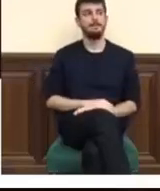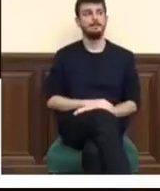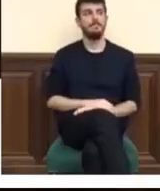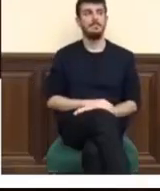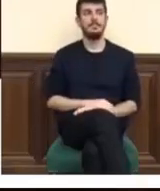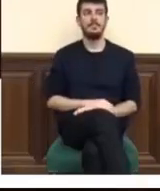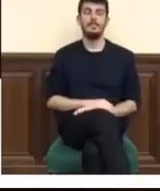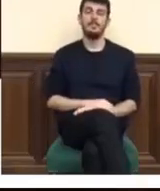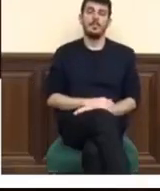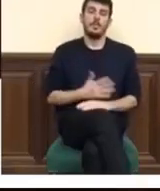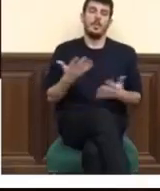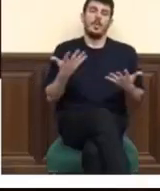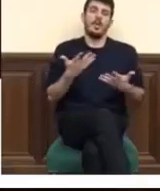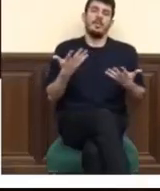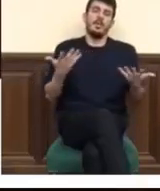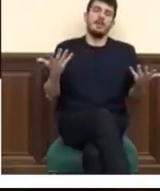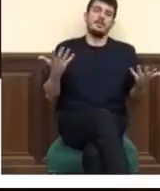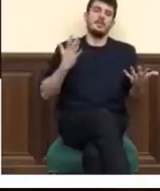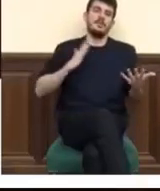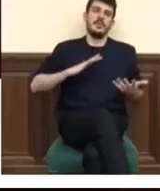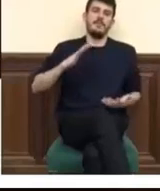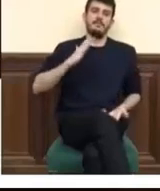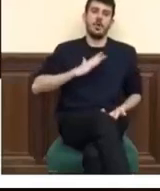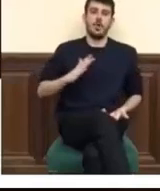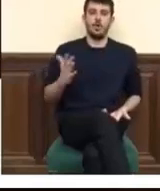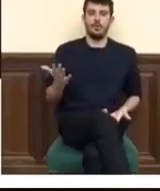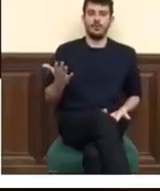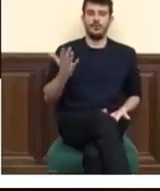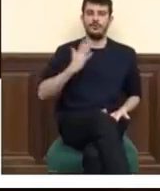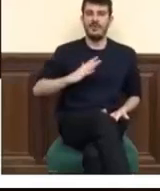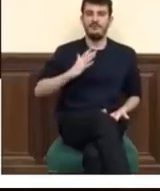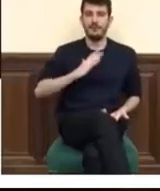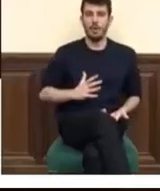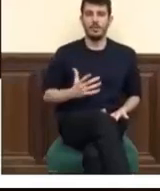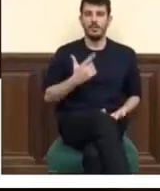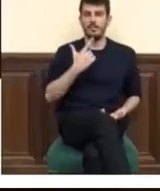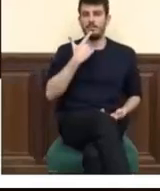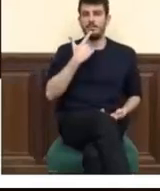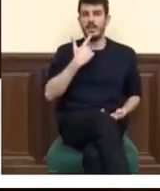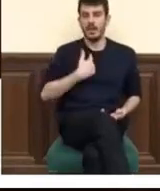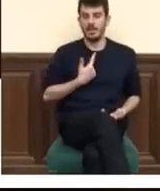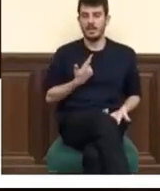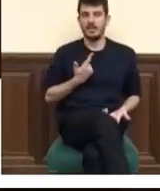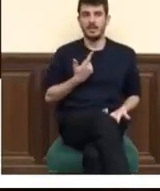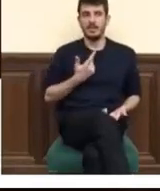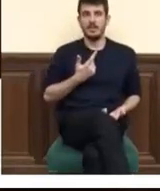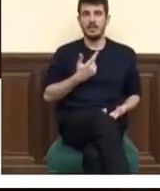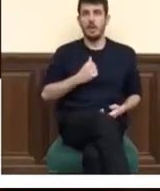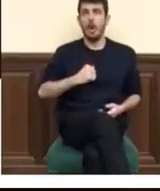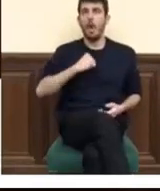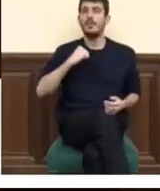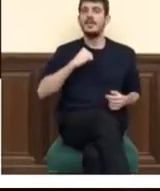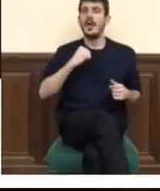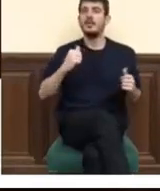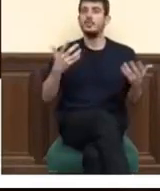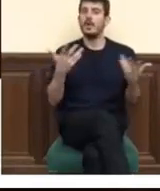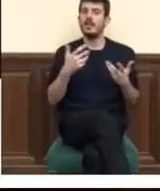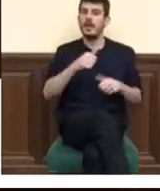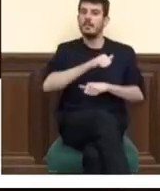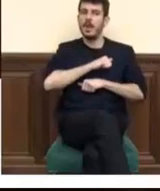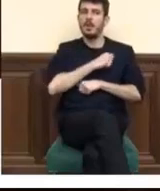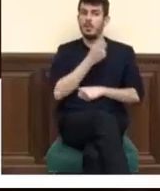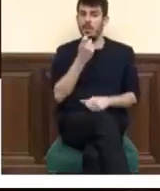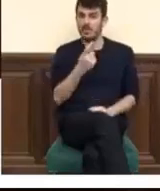Las urgencias, vamos, por favor, oigan, me van a decir a mí que no hay que esperar en las urgencias de los hospitales públicos